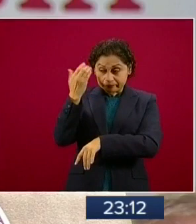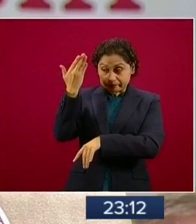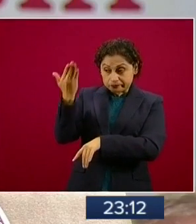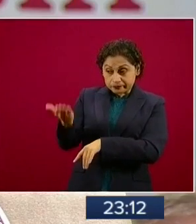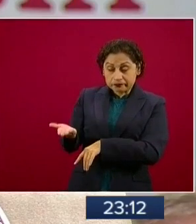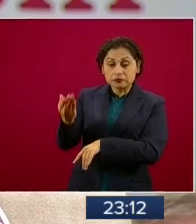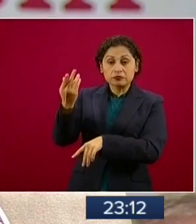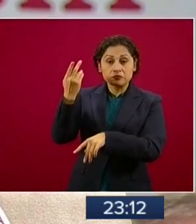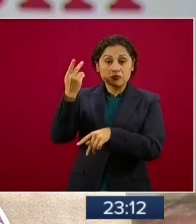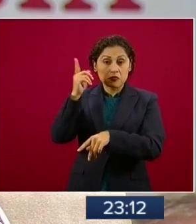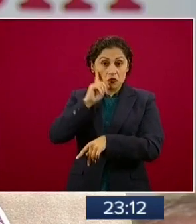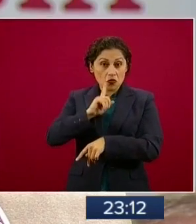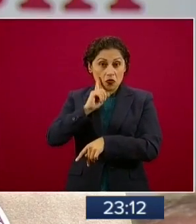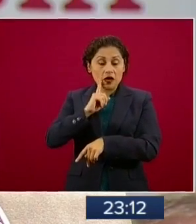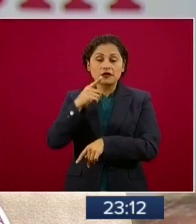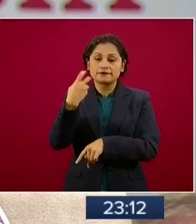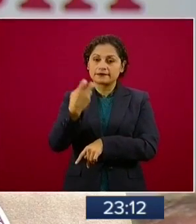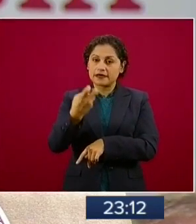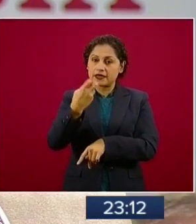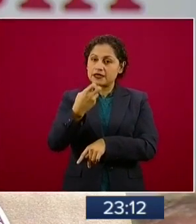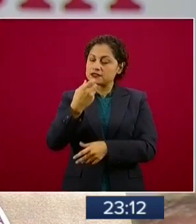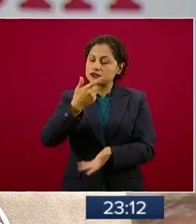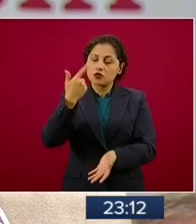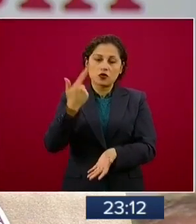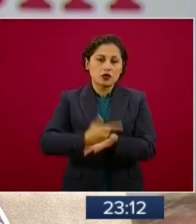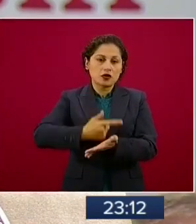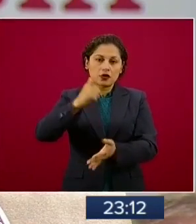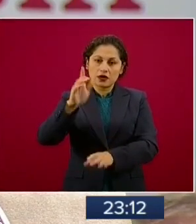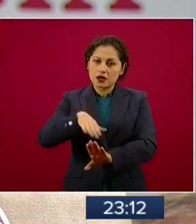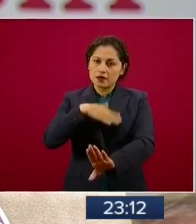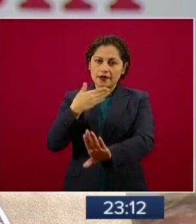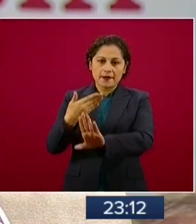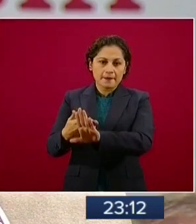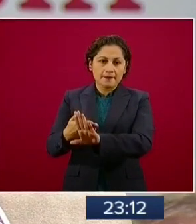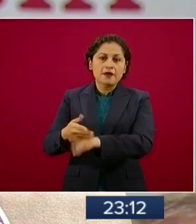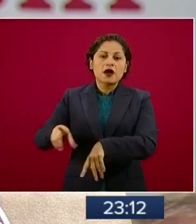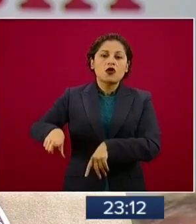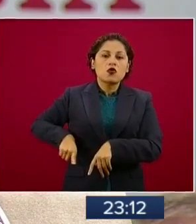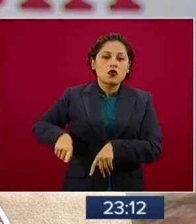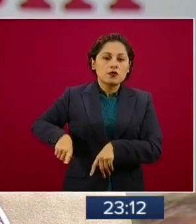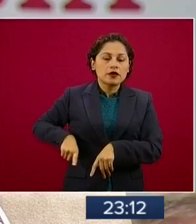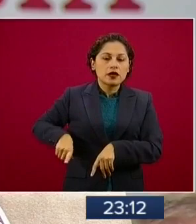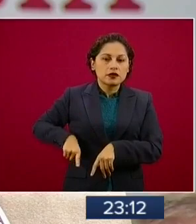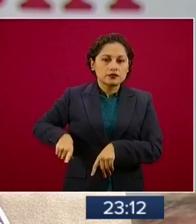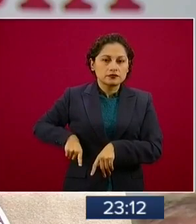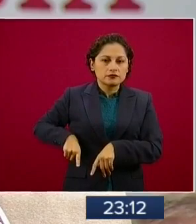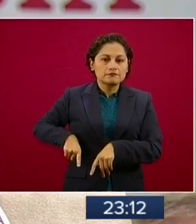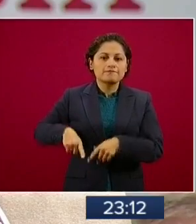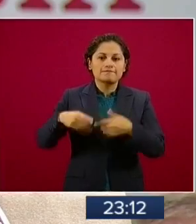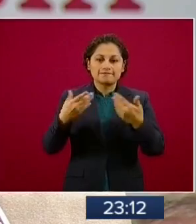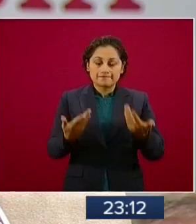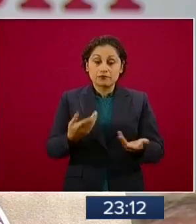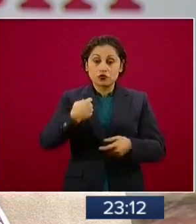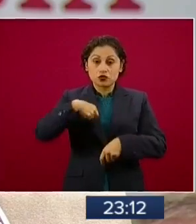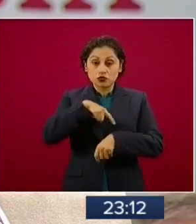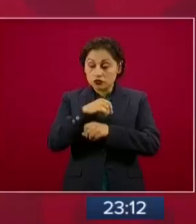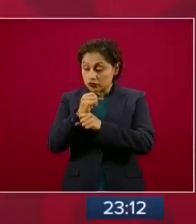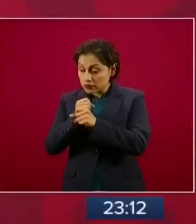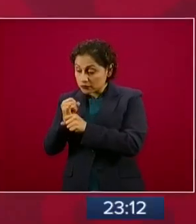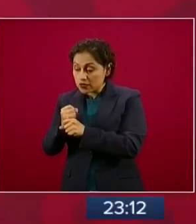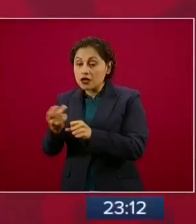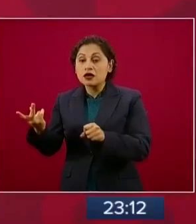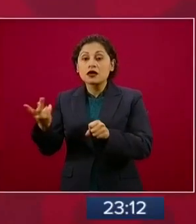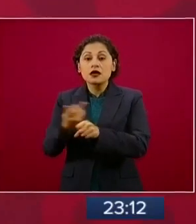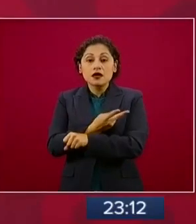grave violación a la ética del servicio público y estamos investigando quién fue quien filtró la información porque se filtró la